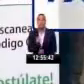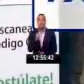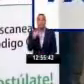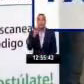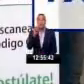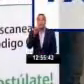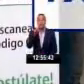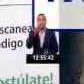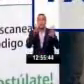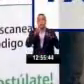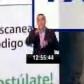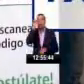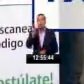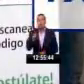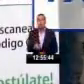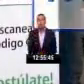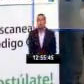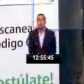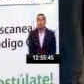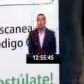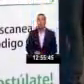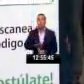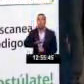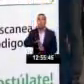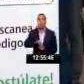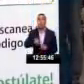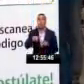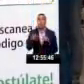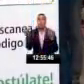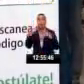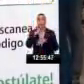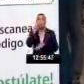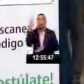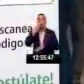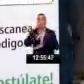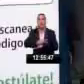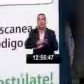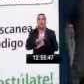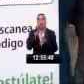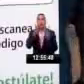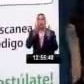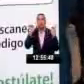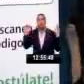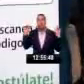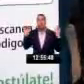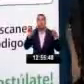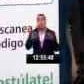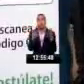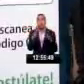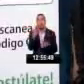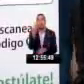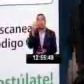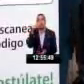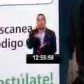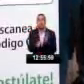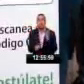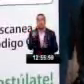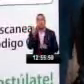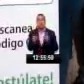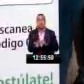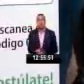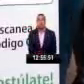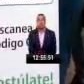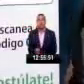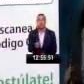en el 19.7%. La feria durará 2 días y se espera la afluencia de aproximadamente 15.000